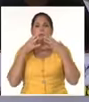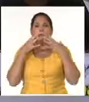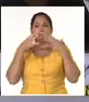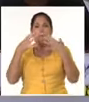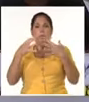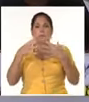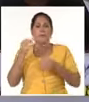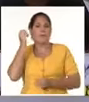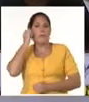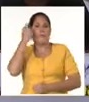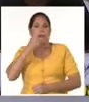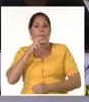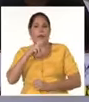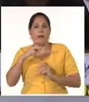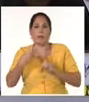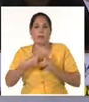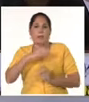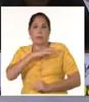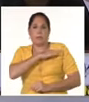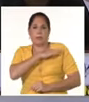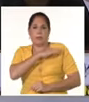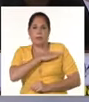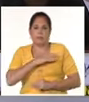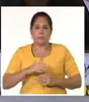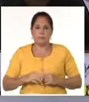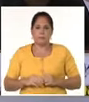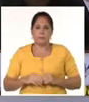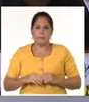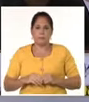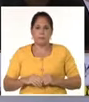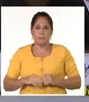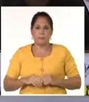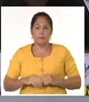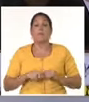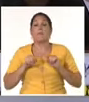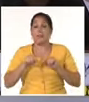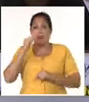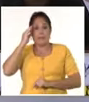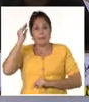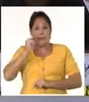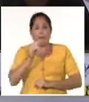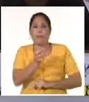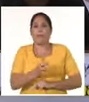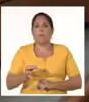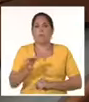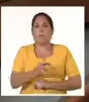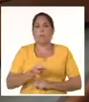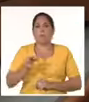fuerzas armadas revolucionarias y el Ministerio del interior que cubre los